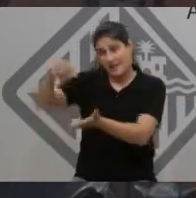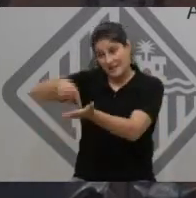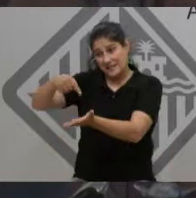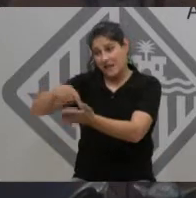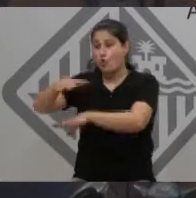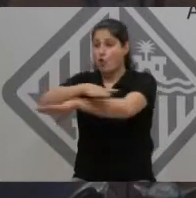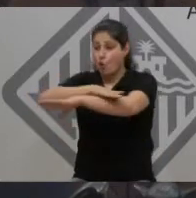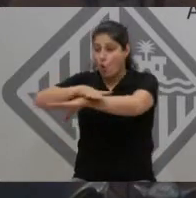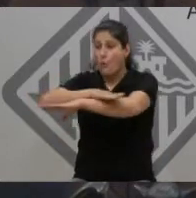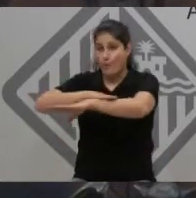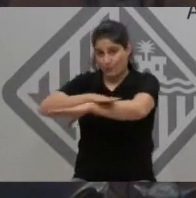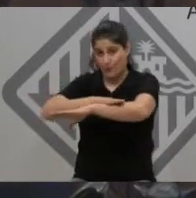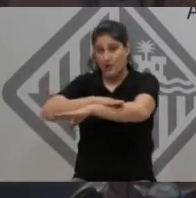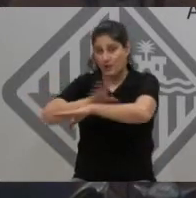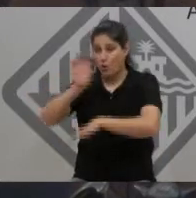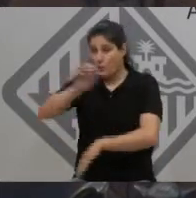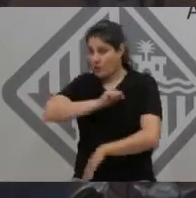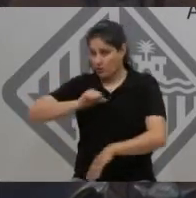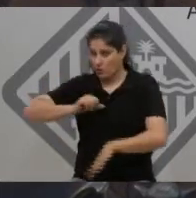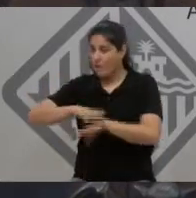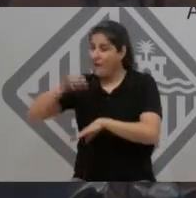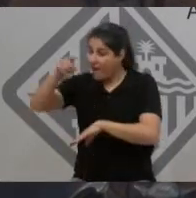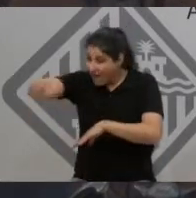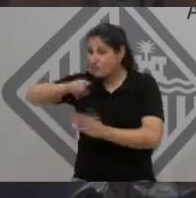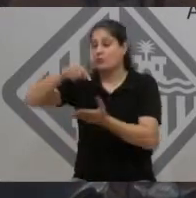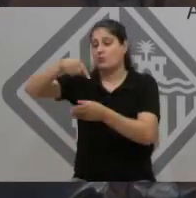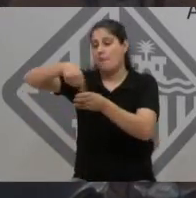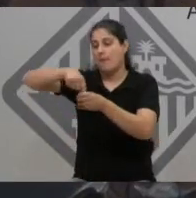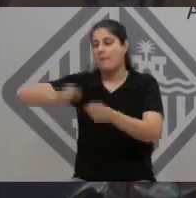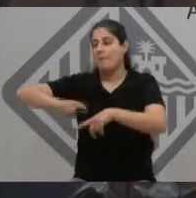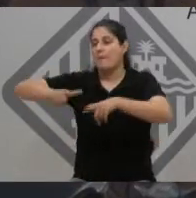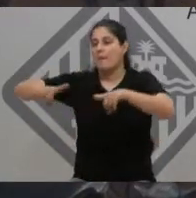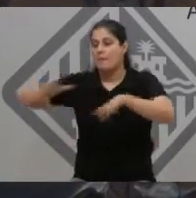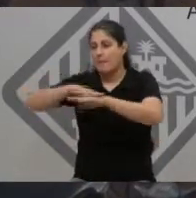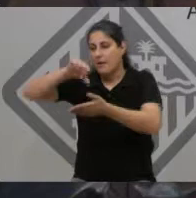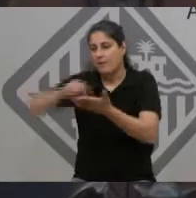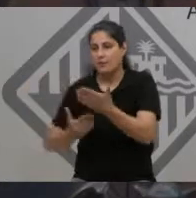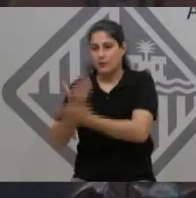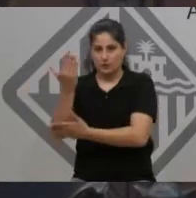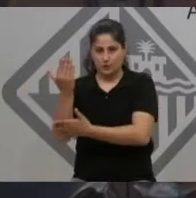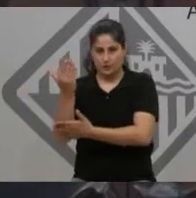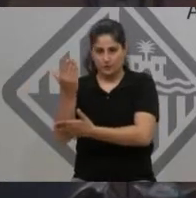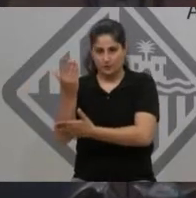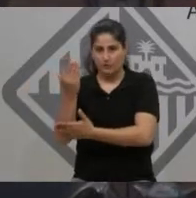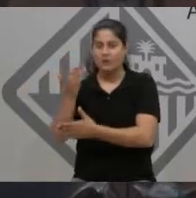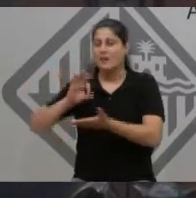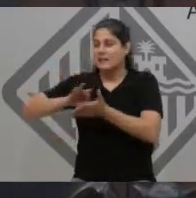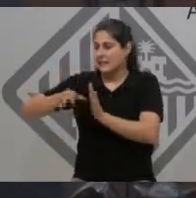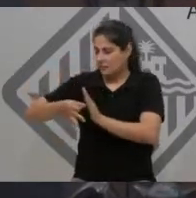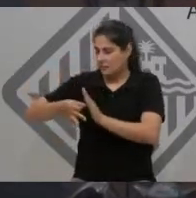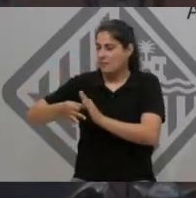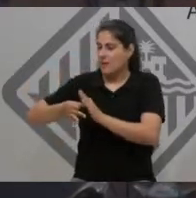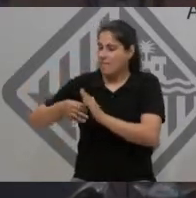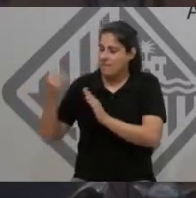al Gobierno de la comunidad autónoma a ampliar las plazas de centro de día y a mejorar los sistemas de atención a la dependencia.